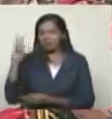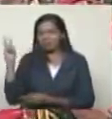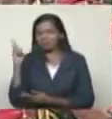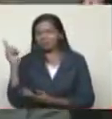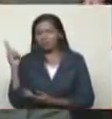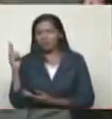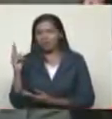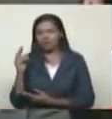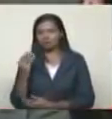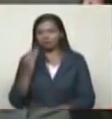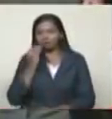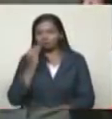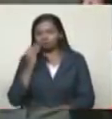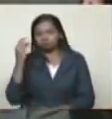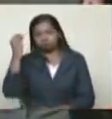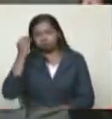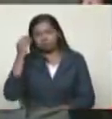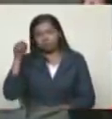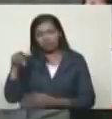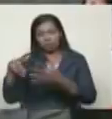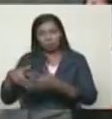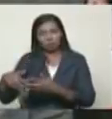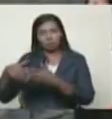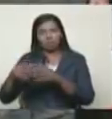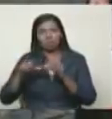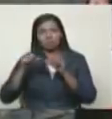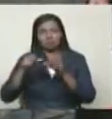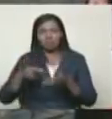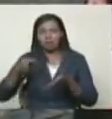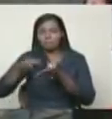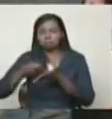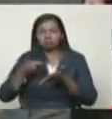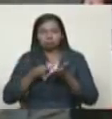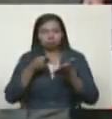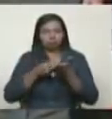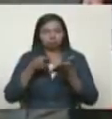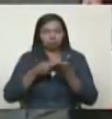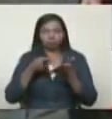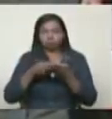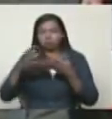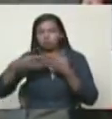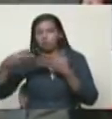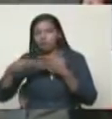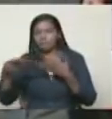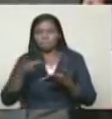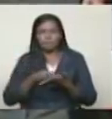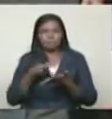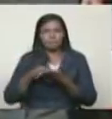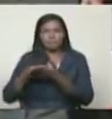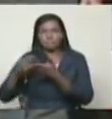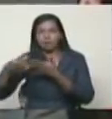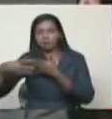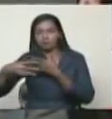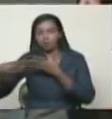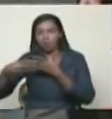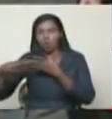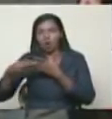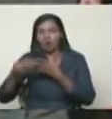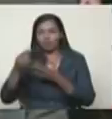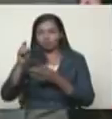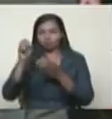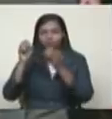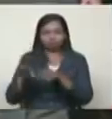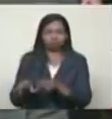nos subestima mucho. Y siguen invirtiendo grandes cantidades de dólares. Han